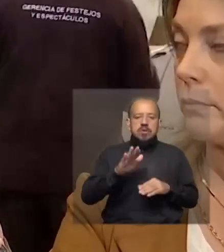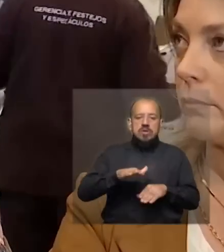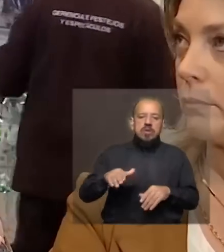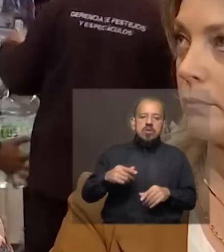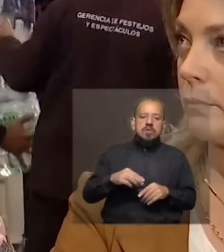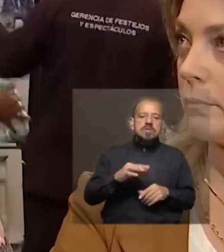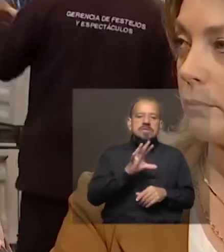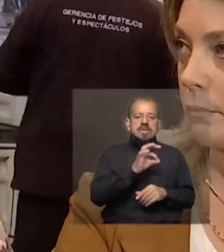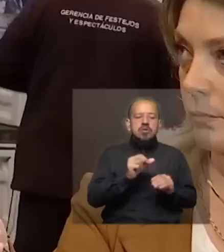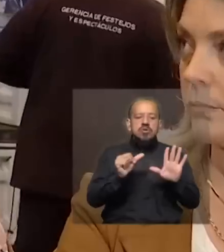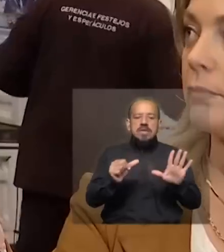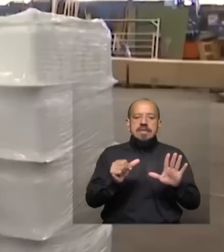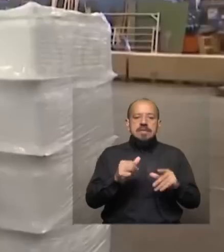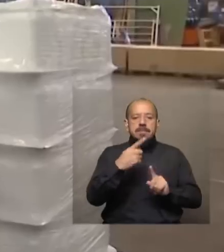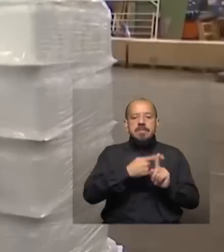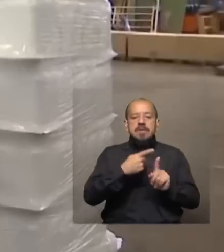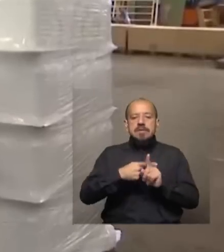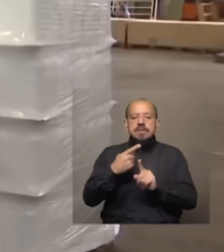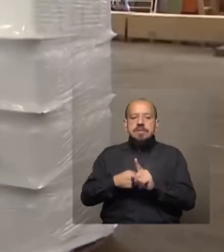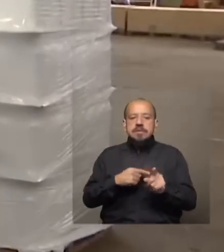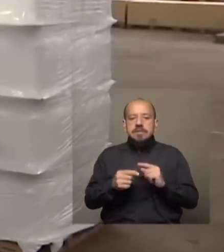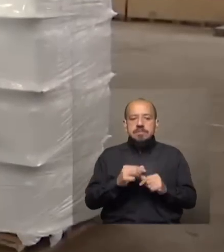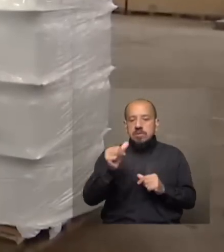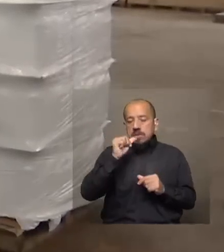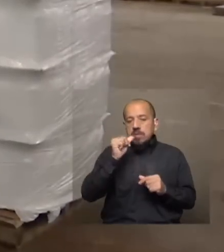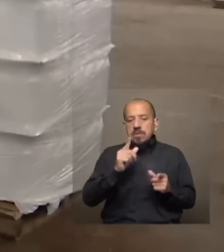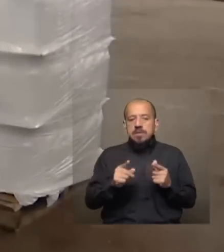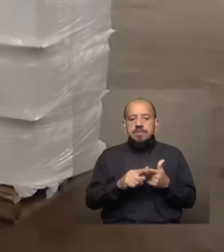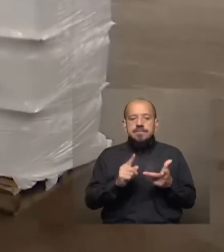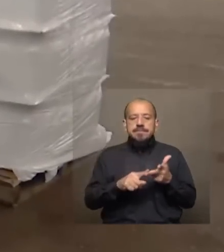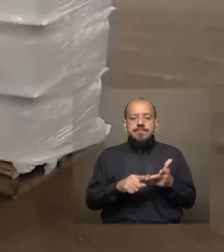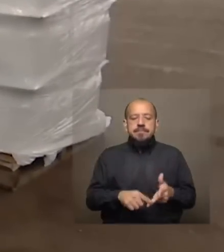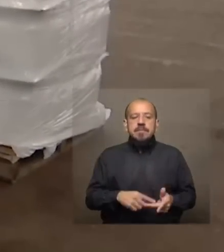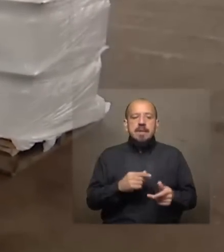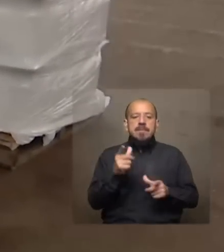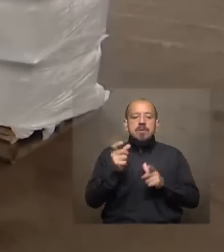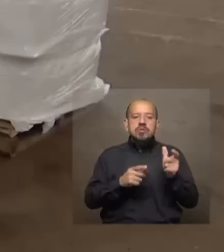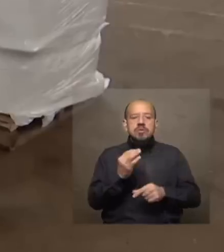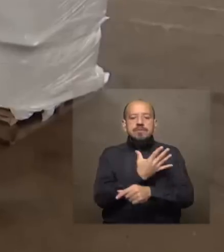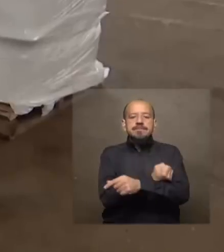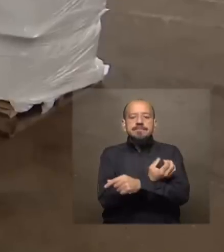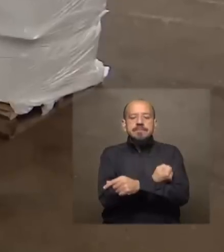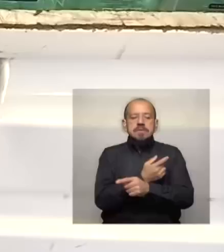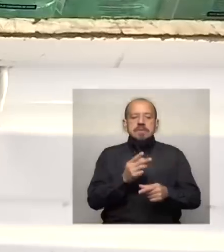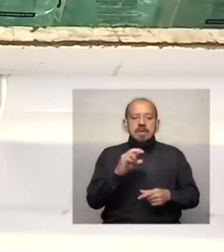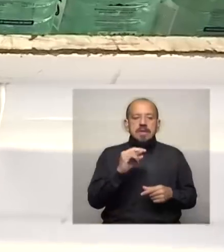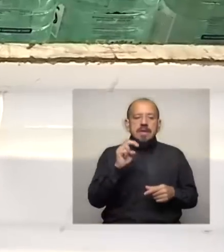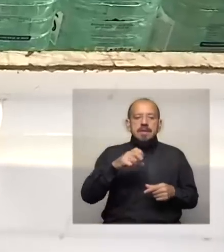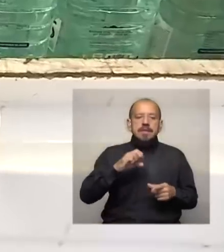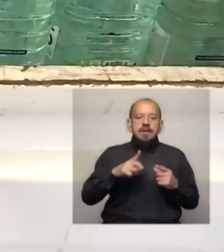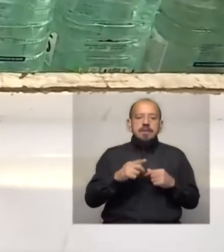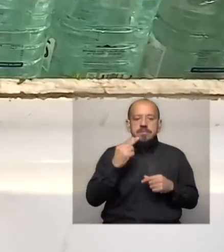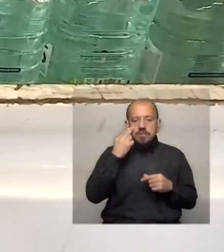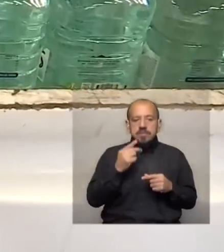que precisan tomar complemento para su nutrición inicial también las personas con hipertensión y las personas con problemas renales que